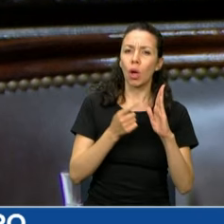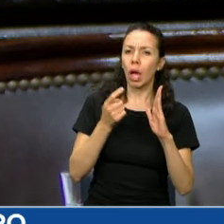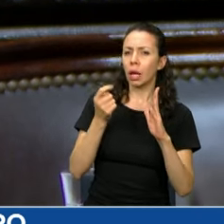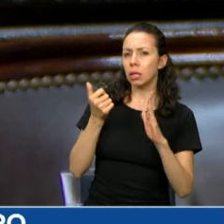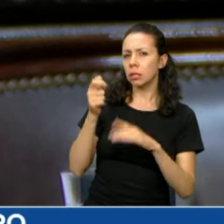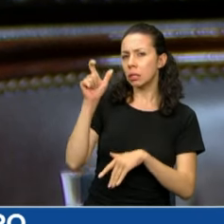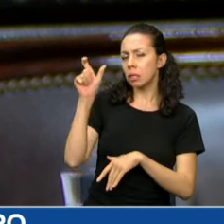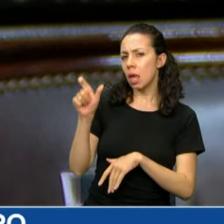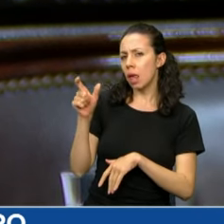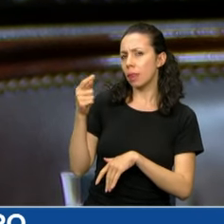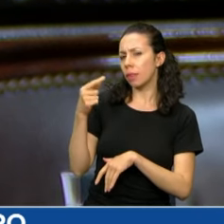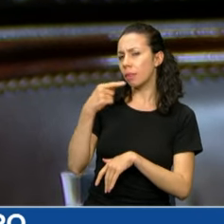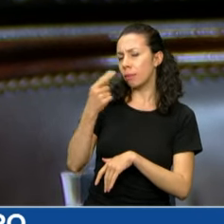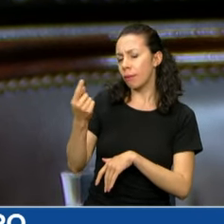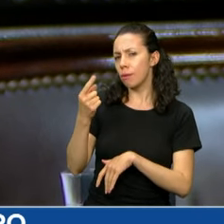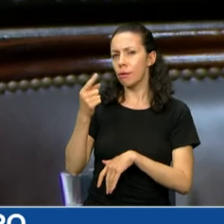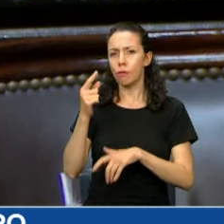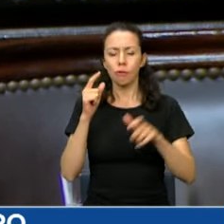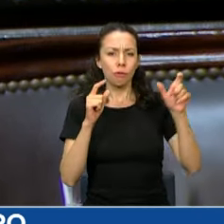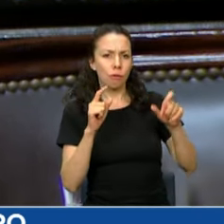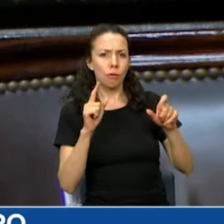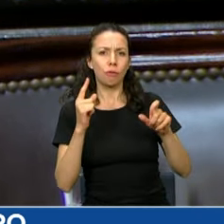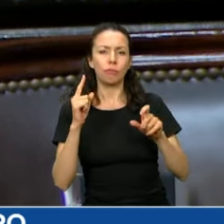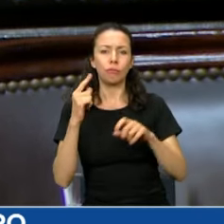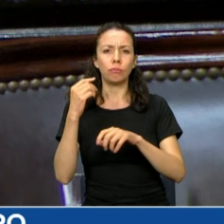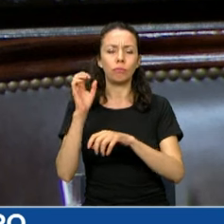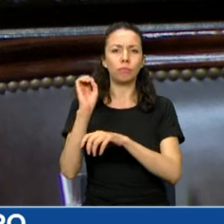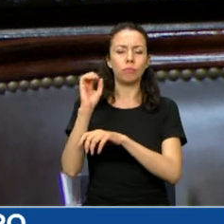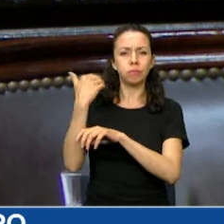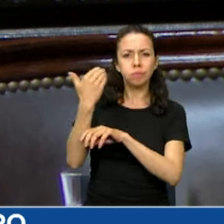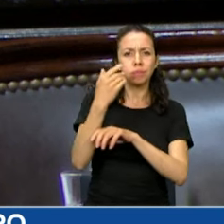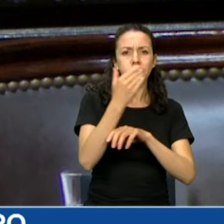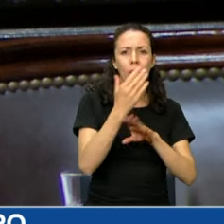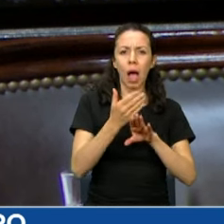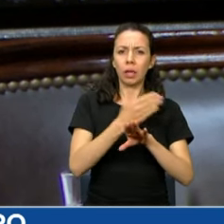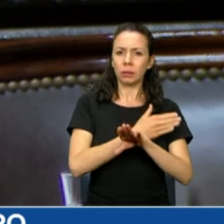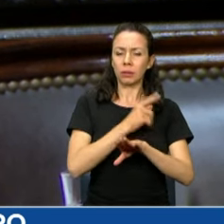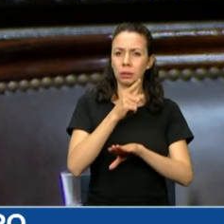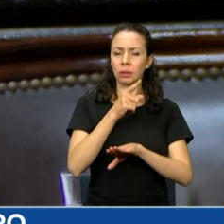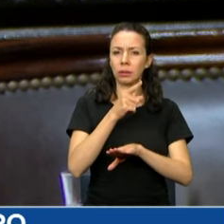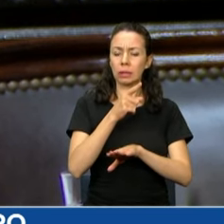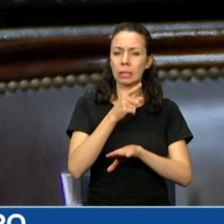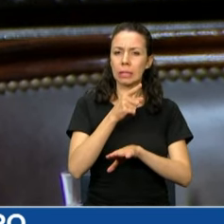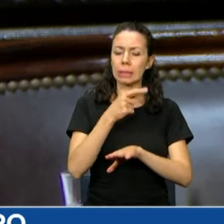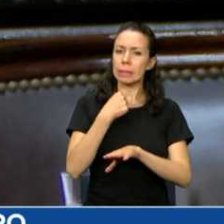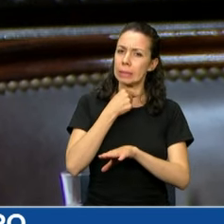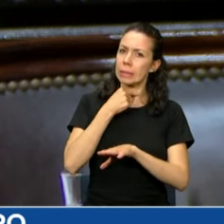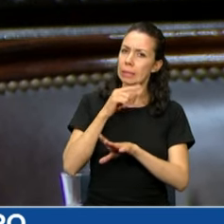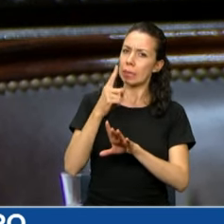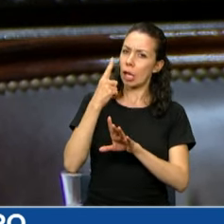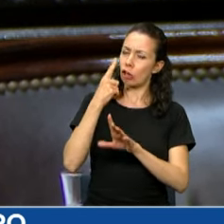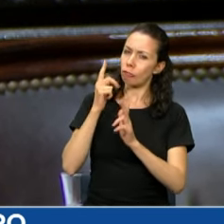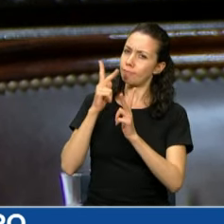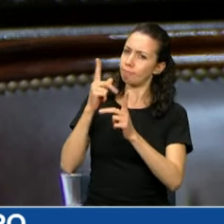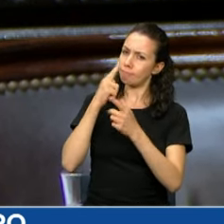escuchar de algunos de los expositores que precedieron mi intervención quiero retomar